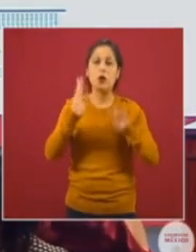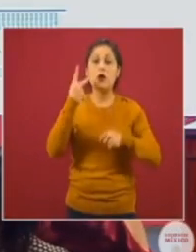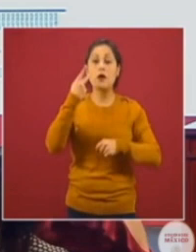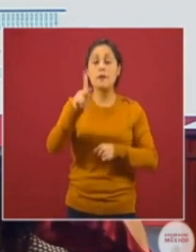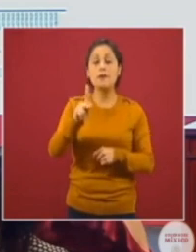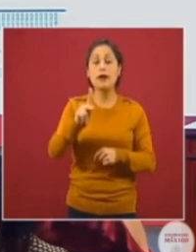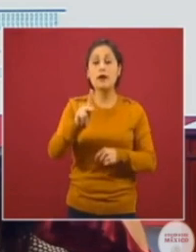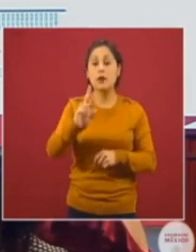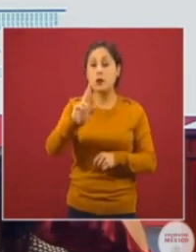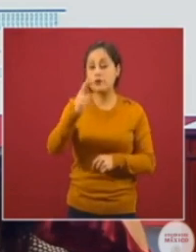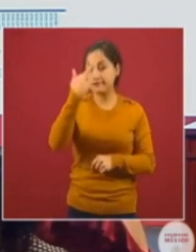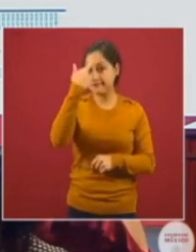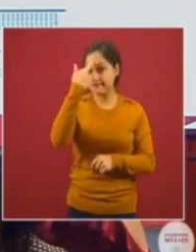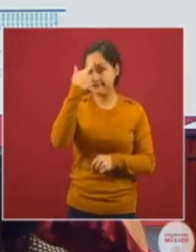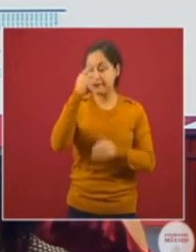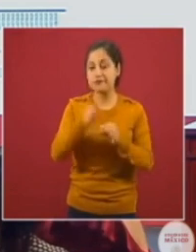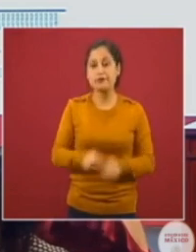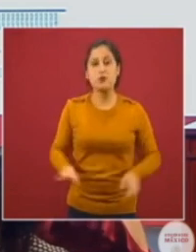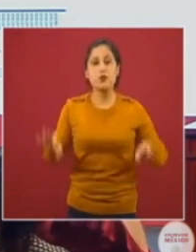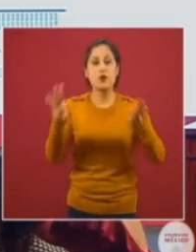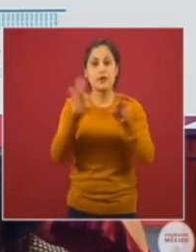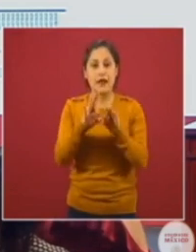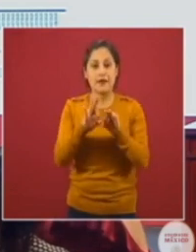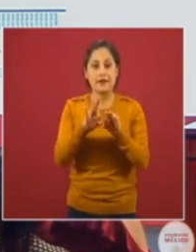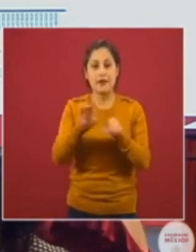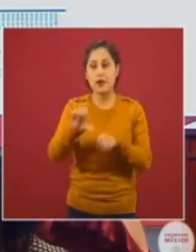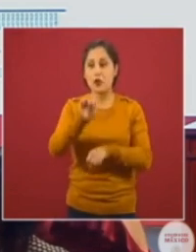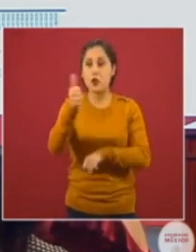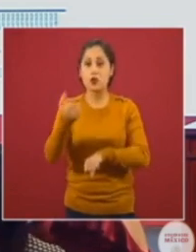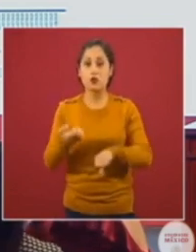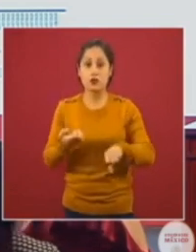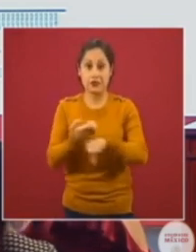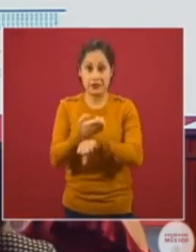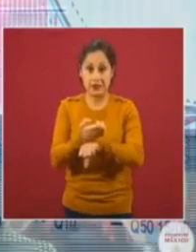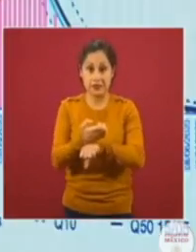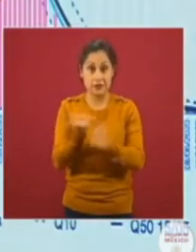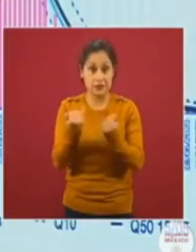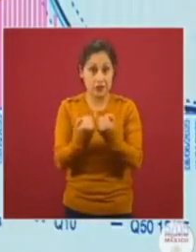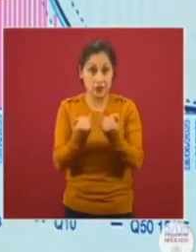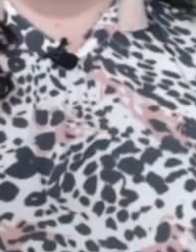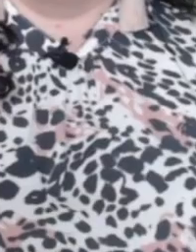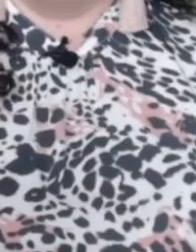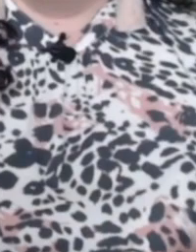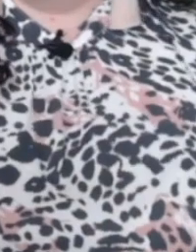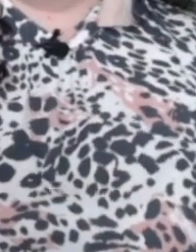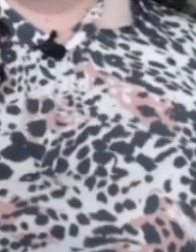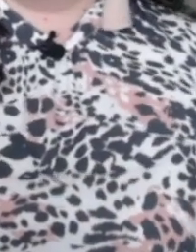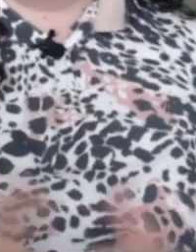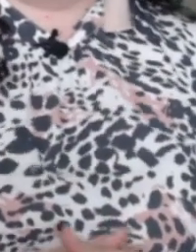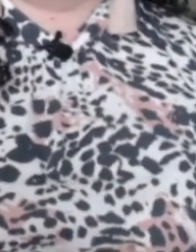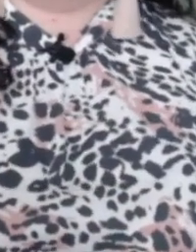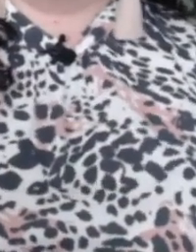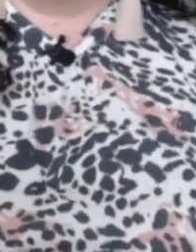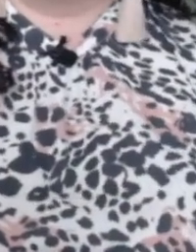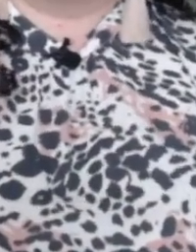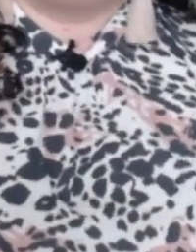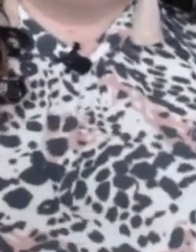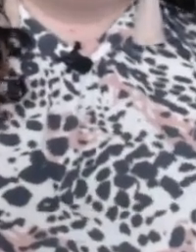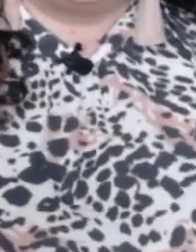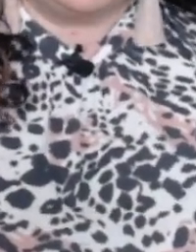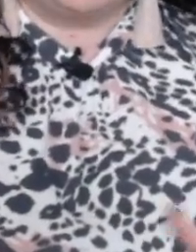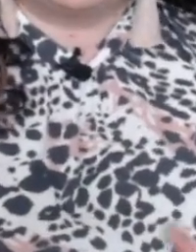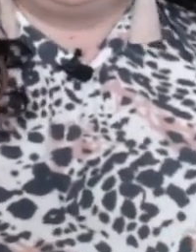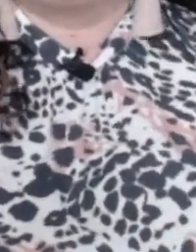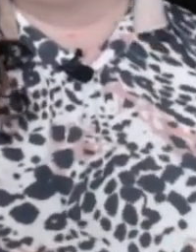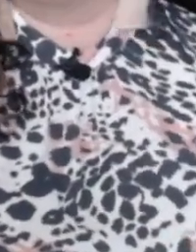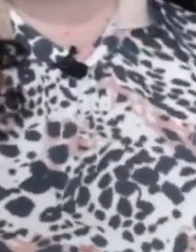Si esto ocurre en otros estados o nos ocurre en el conjunto del país, no va a ser deseable. Pues bien, amigos, estas fueron las